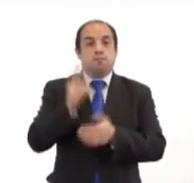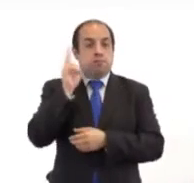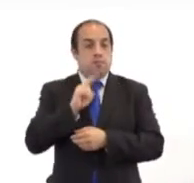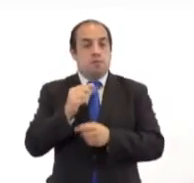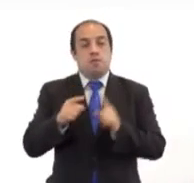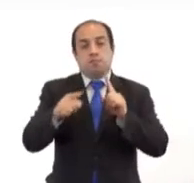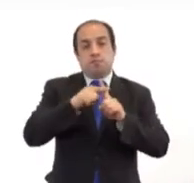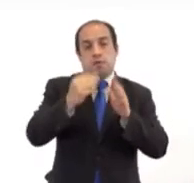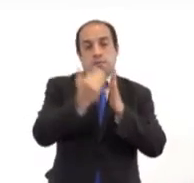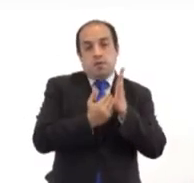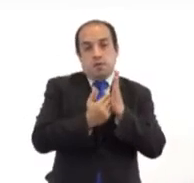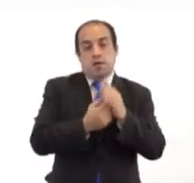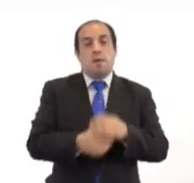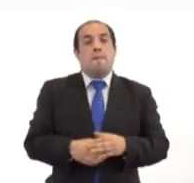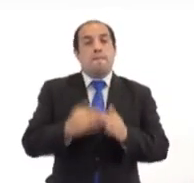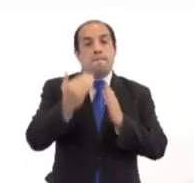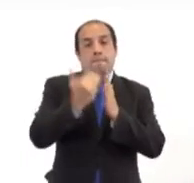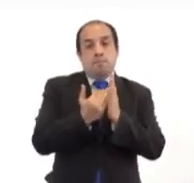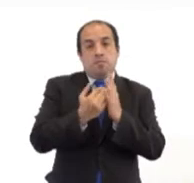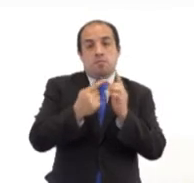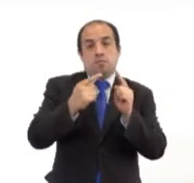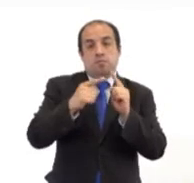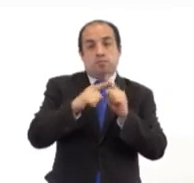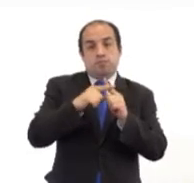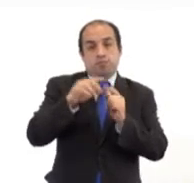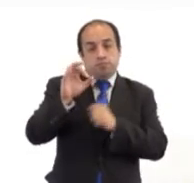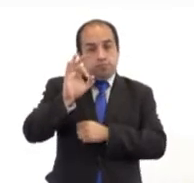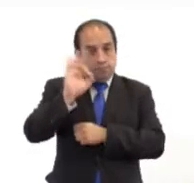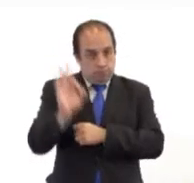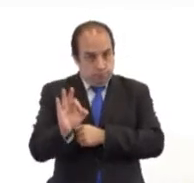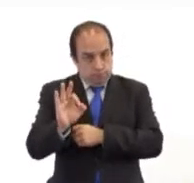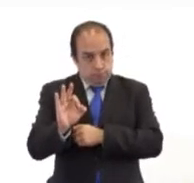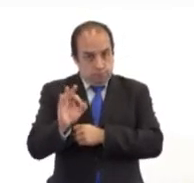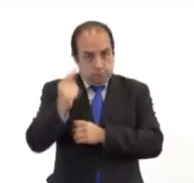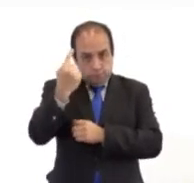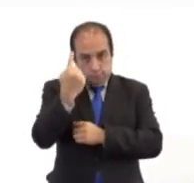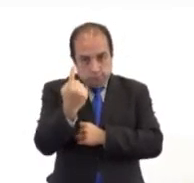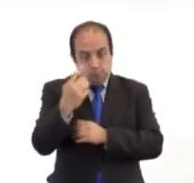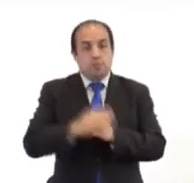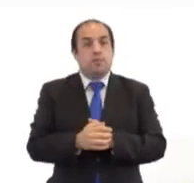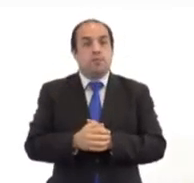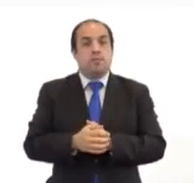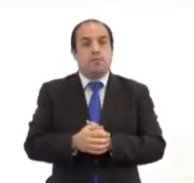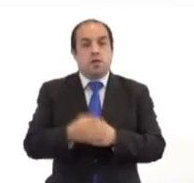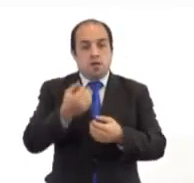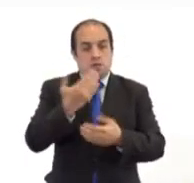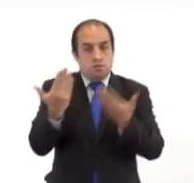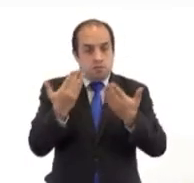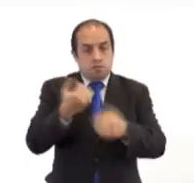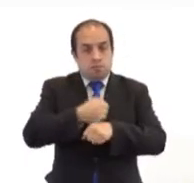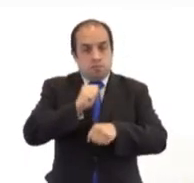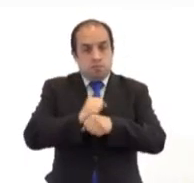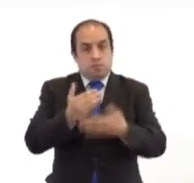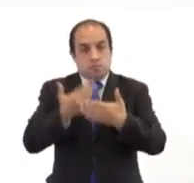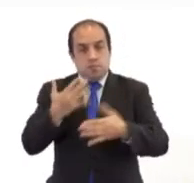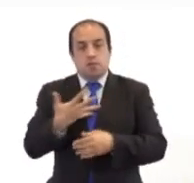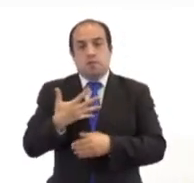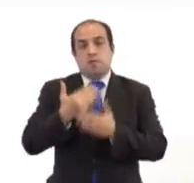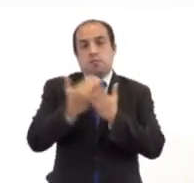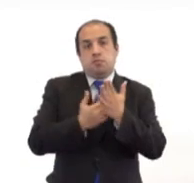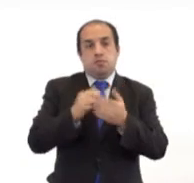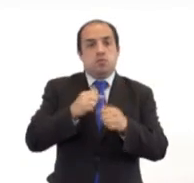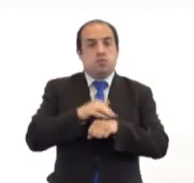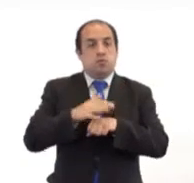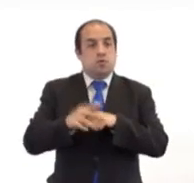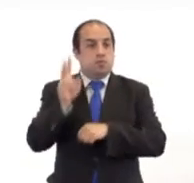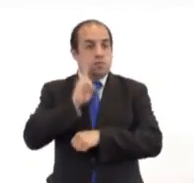bajó un punto porcentual comparado con la semana previa, inclusive con esta reducción en el número de pruebas. Estamos cerca de 14%